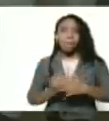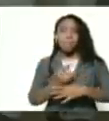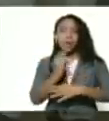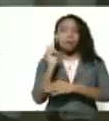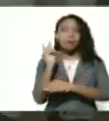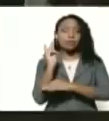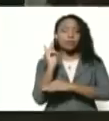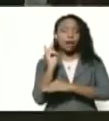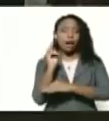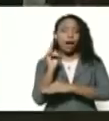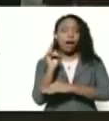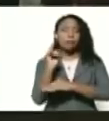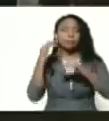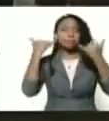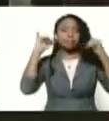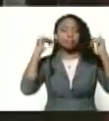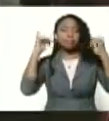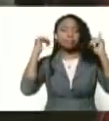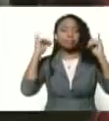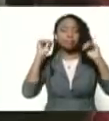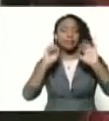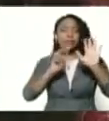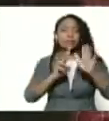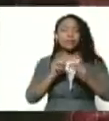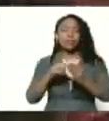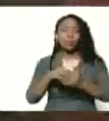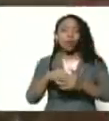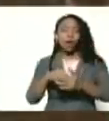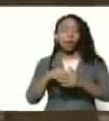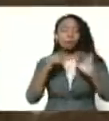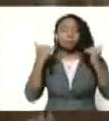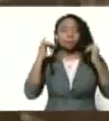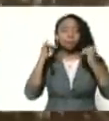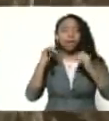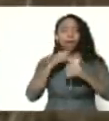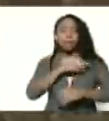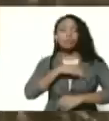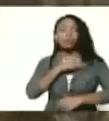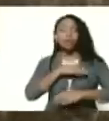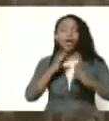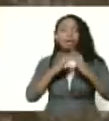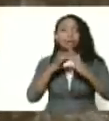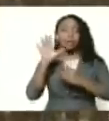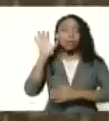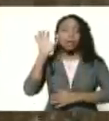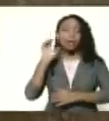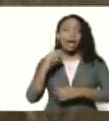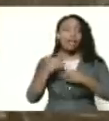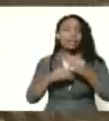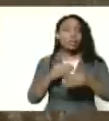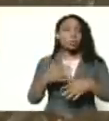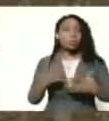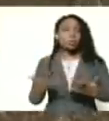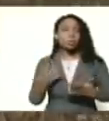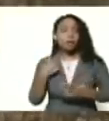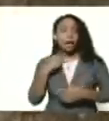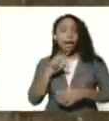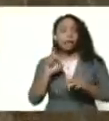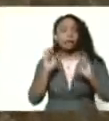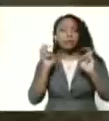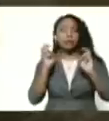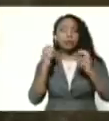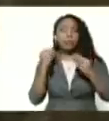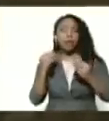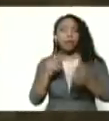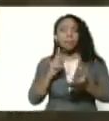productores, celebrando el séptimo aniversario de nuestra gran misión Hogares de la Patria, haciendo el marco para